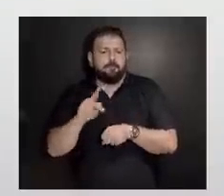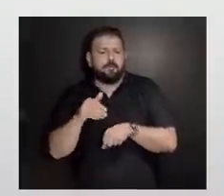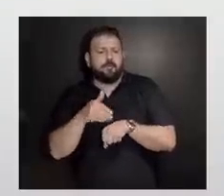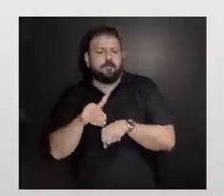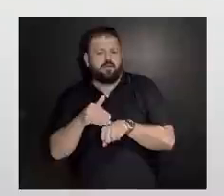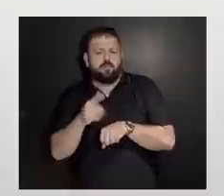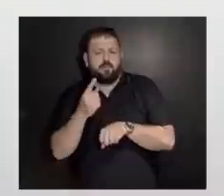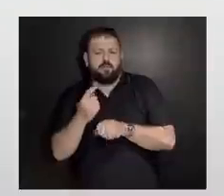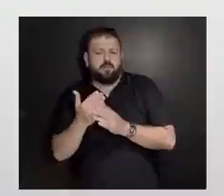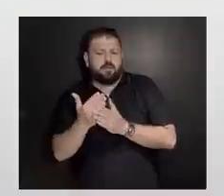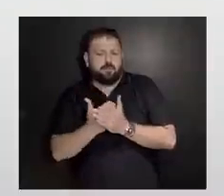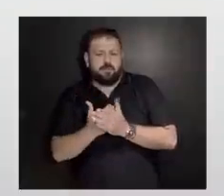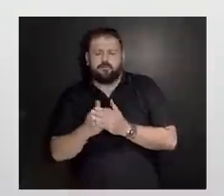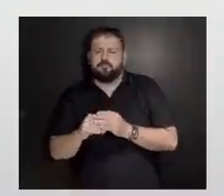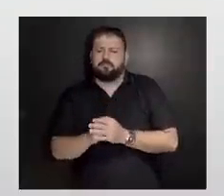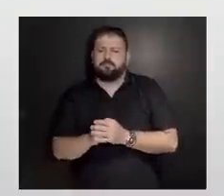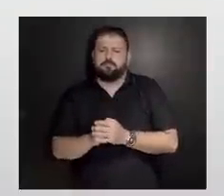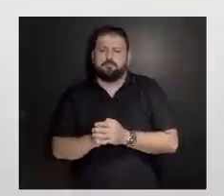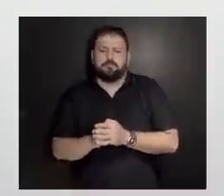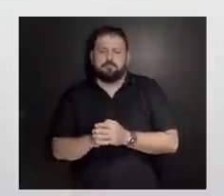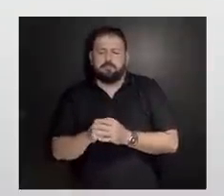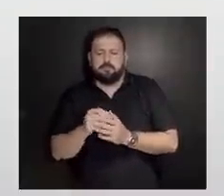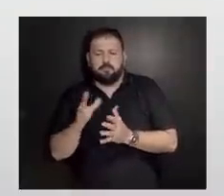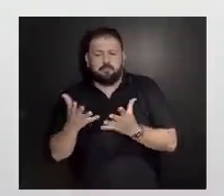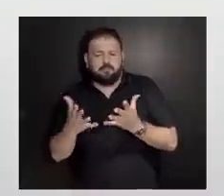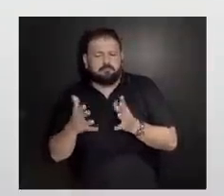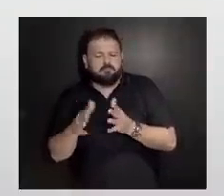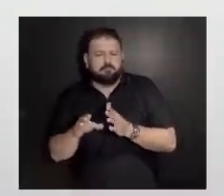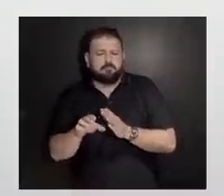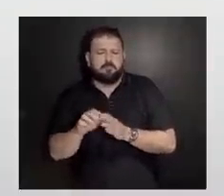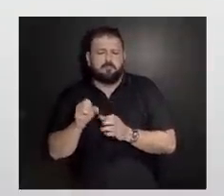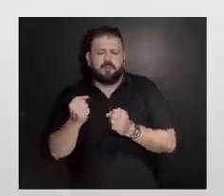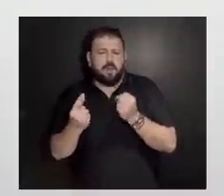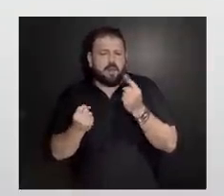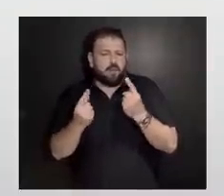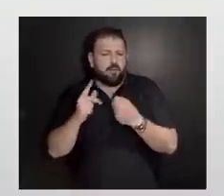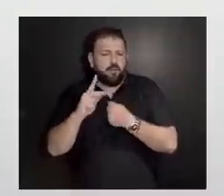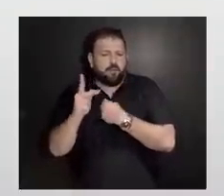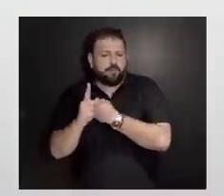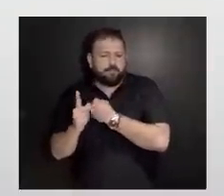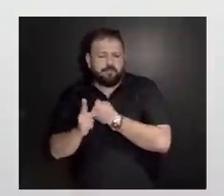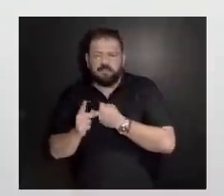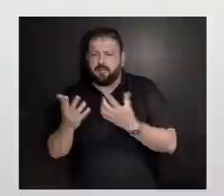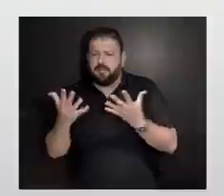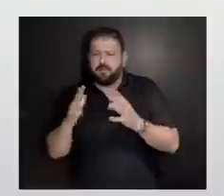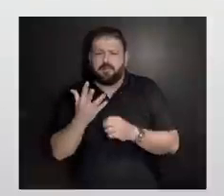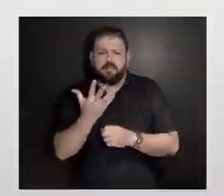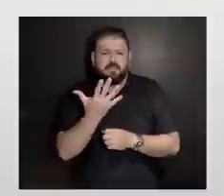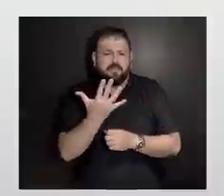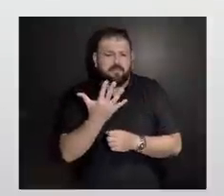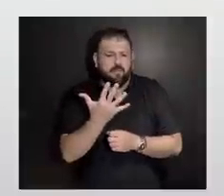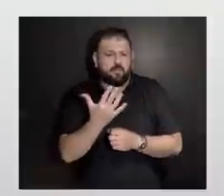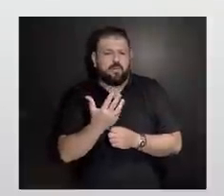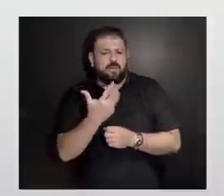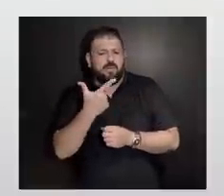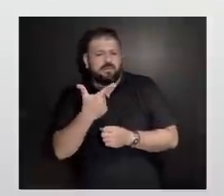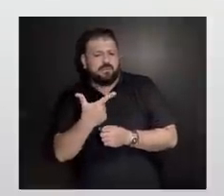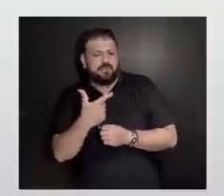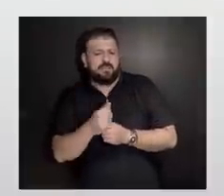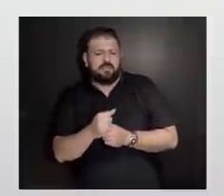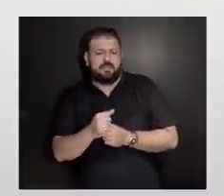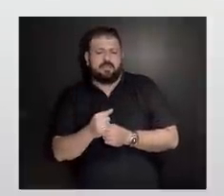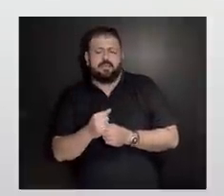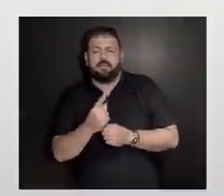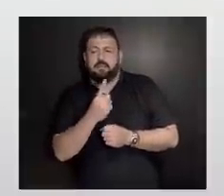menos frecuentes, ¿no? Por ejemplo, se calcula que en ese tipo de países hay 57 casos por cada 100,000 habitantes